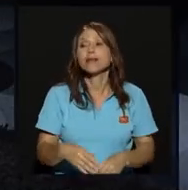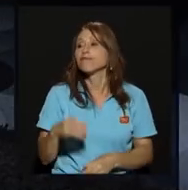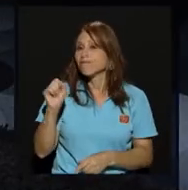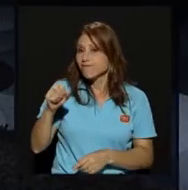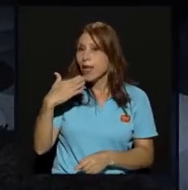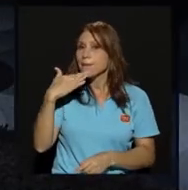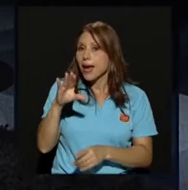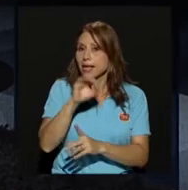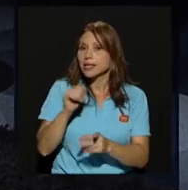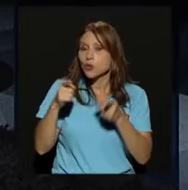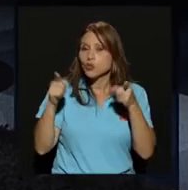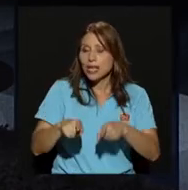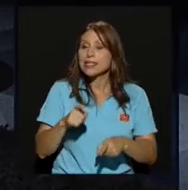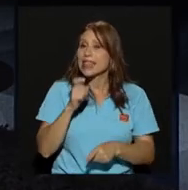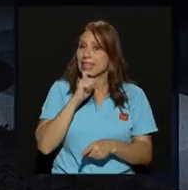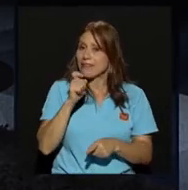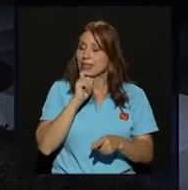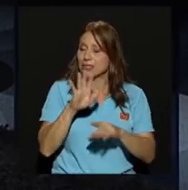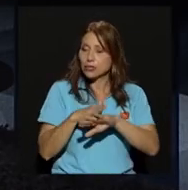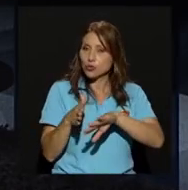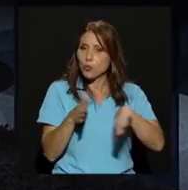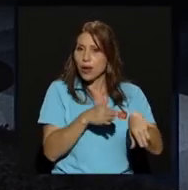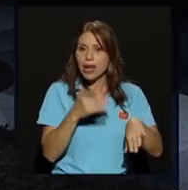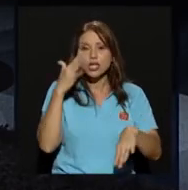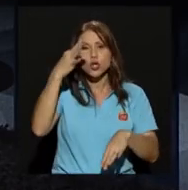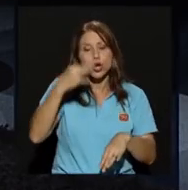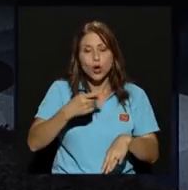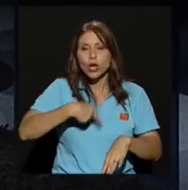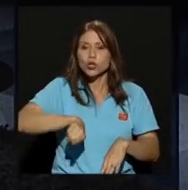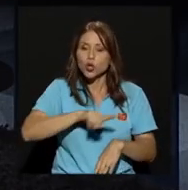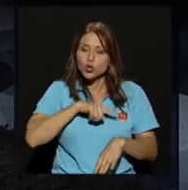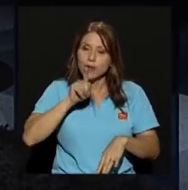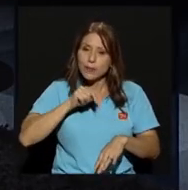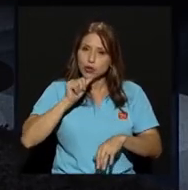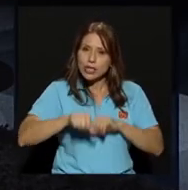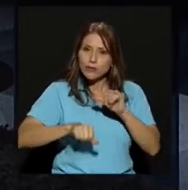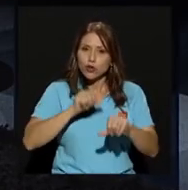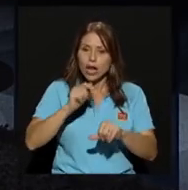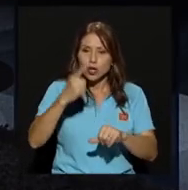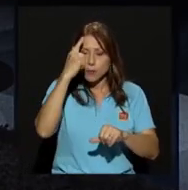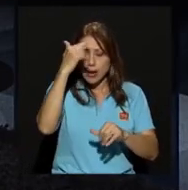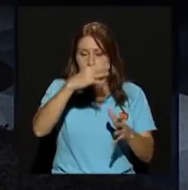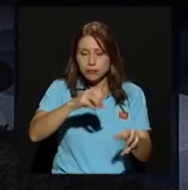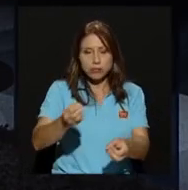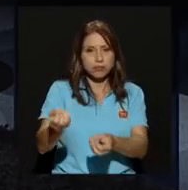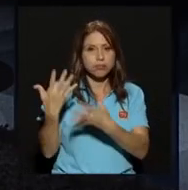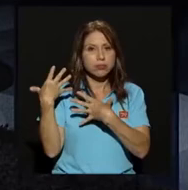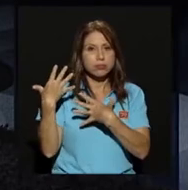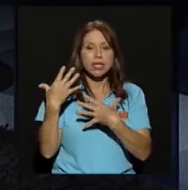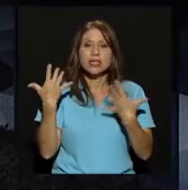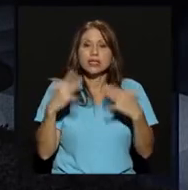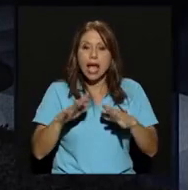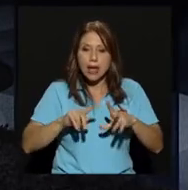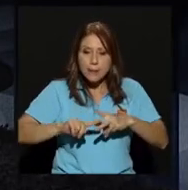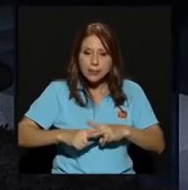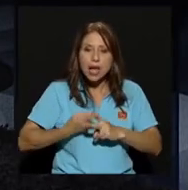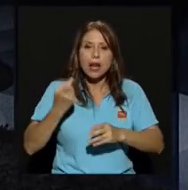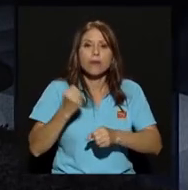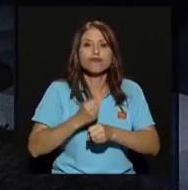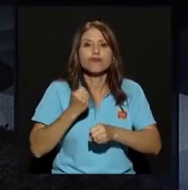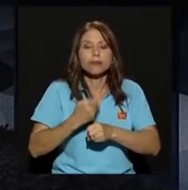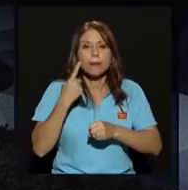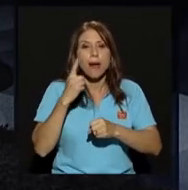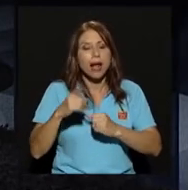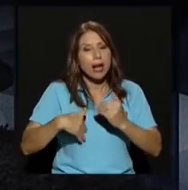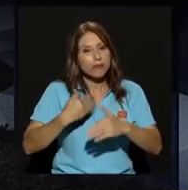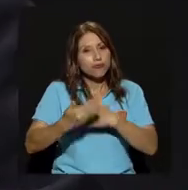cuesta superar le creo que todos tenemos que son esfuerzos para dejar eso atrás y ponernos a hacer las cosas que hay que hacer para ahí para sacar el país